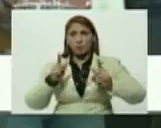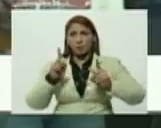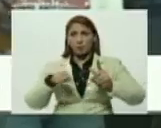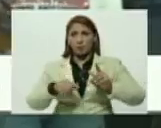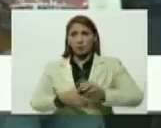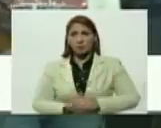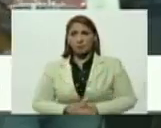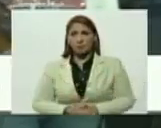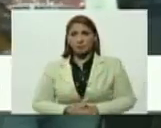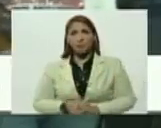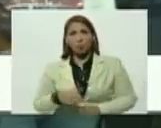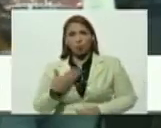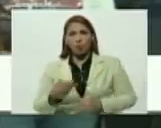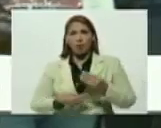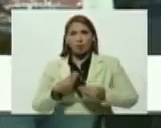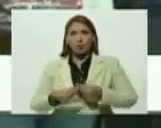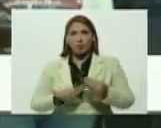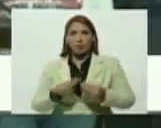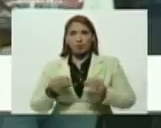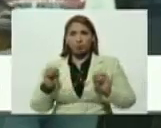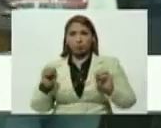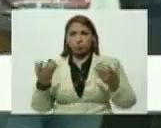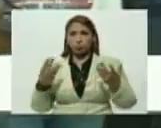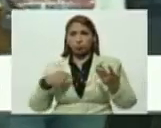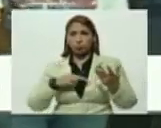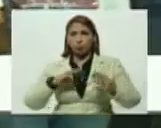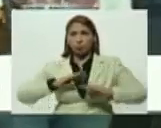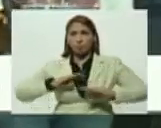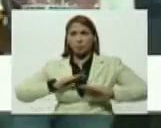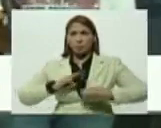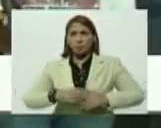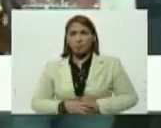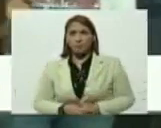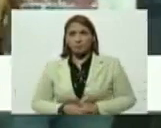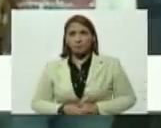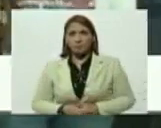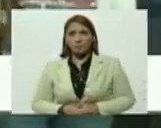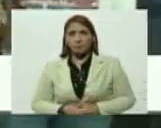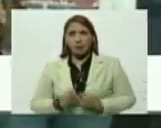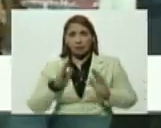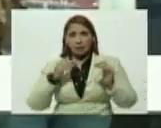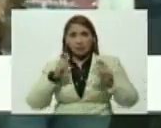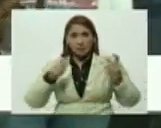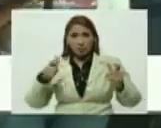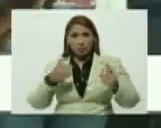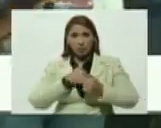supuesto, presidente, poder hacer realidad nuestras propias viviendas y atender a la gente que más queremos.